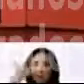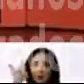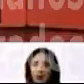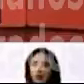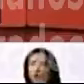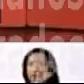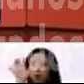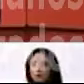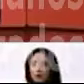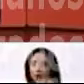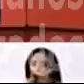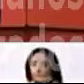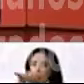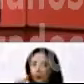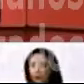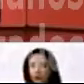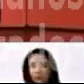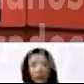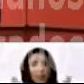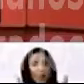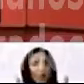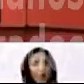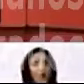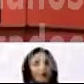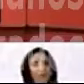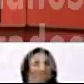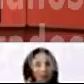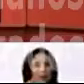Ojalá los países del mundo entiendan.